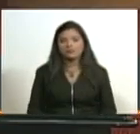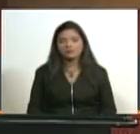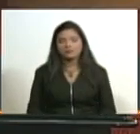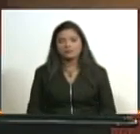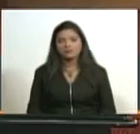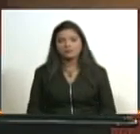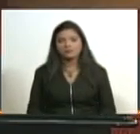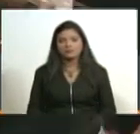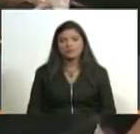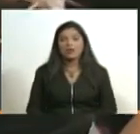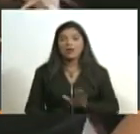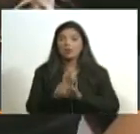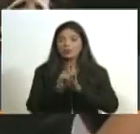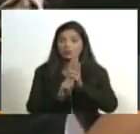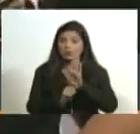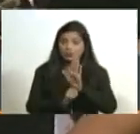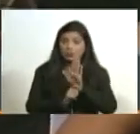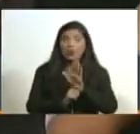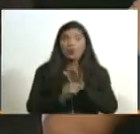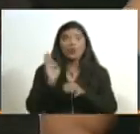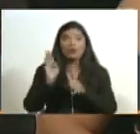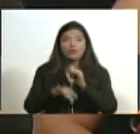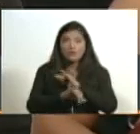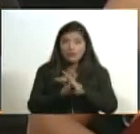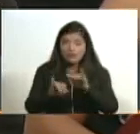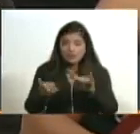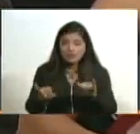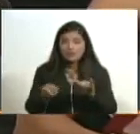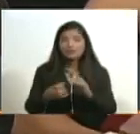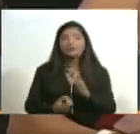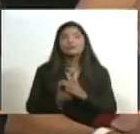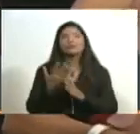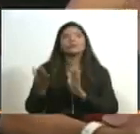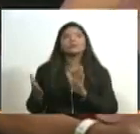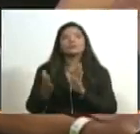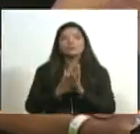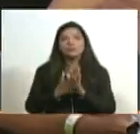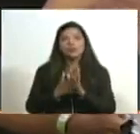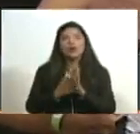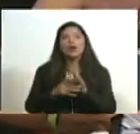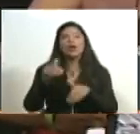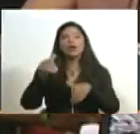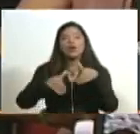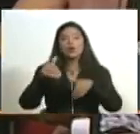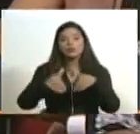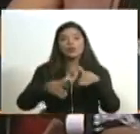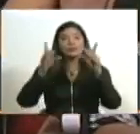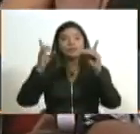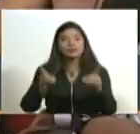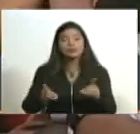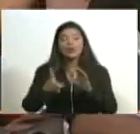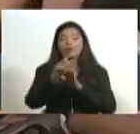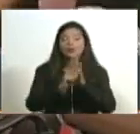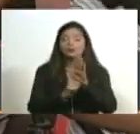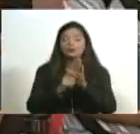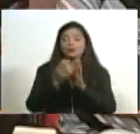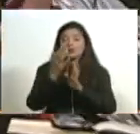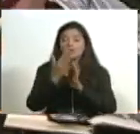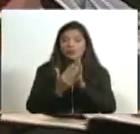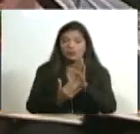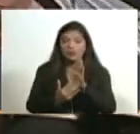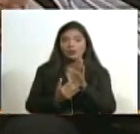1999. Y esa constitución que salga al final está establecido en las bases comiciales por decisión de la constituyente, irá